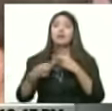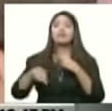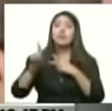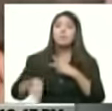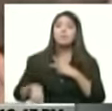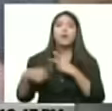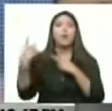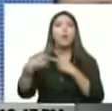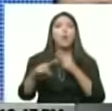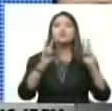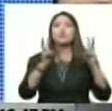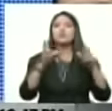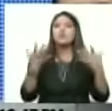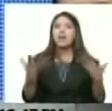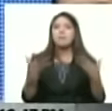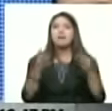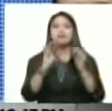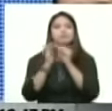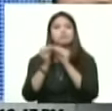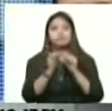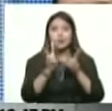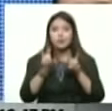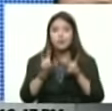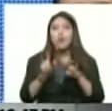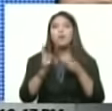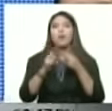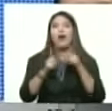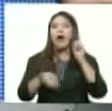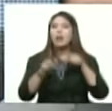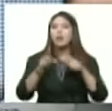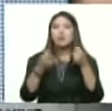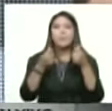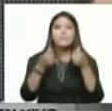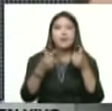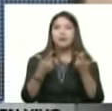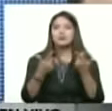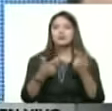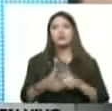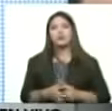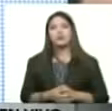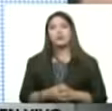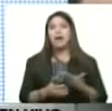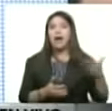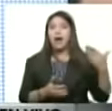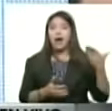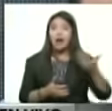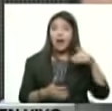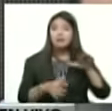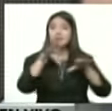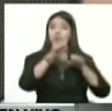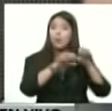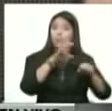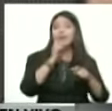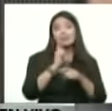tocó el tema de la actualización de algunos precios de productos que antes de ser exportados deben ser